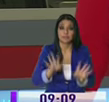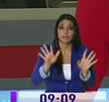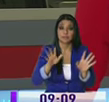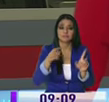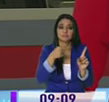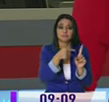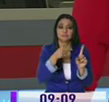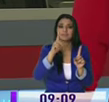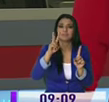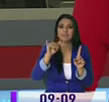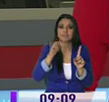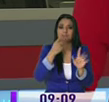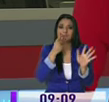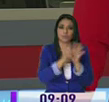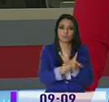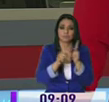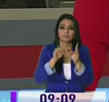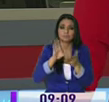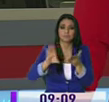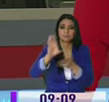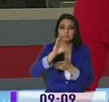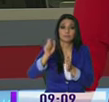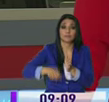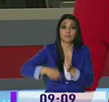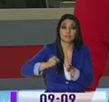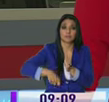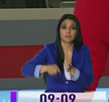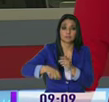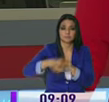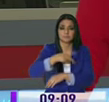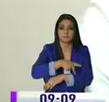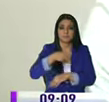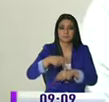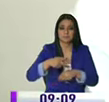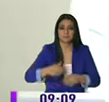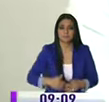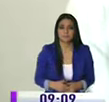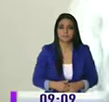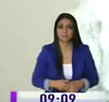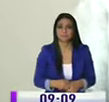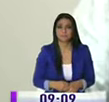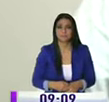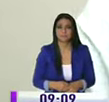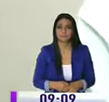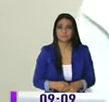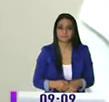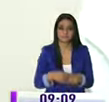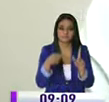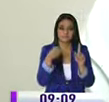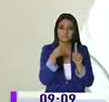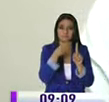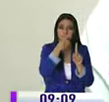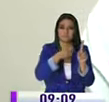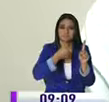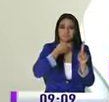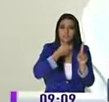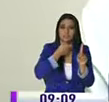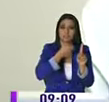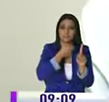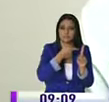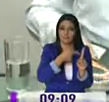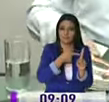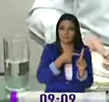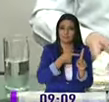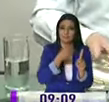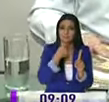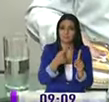villavicencio y el colegio de abogados de pichincha el activista político fernando villavicencio dice haber dejado